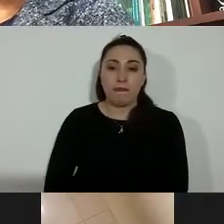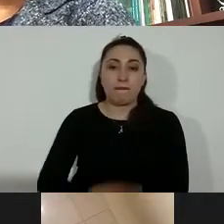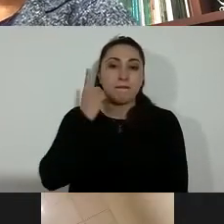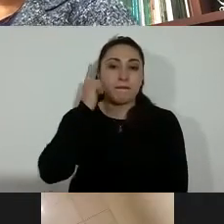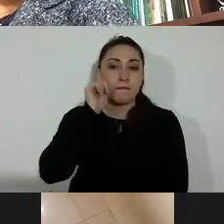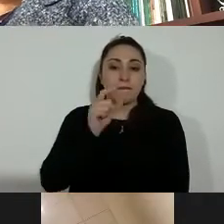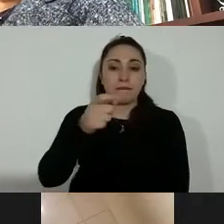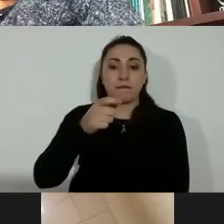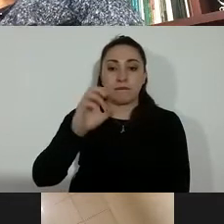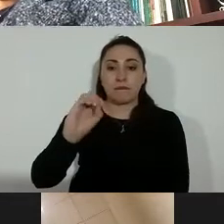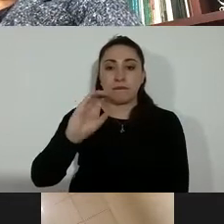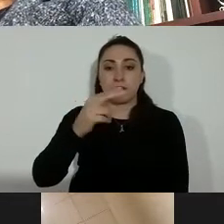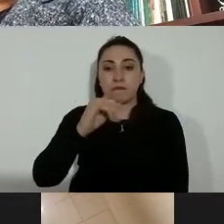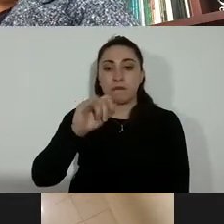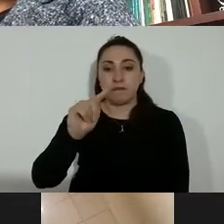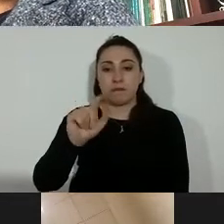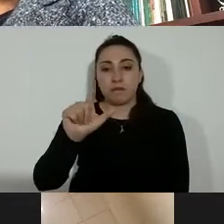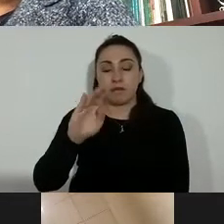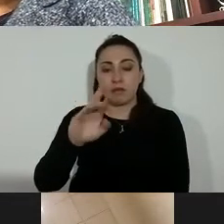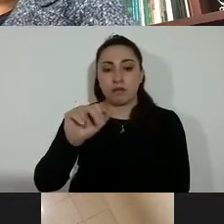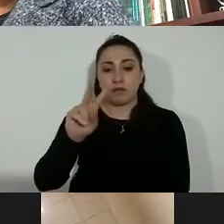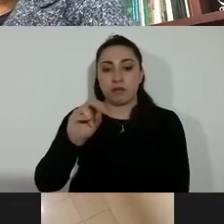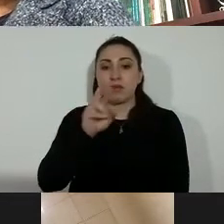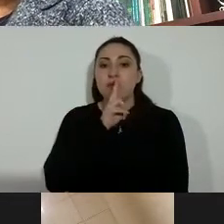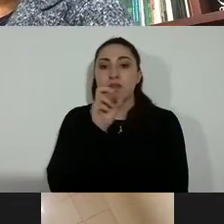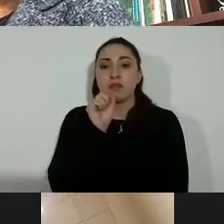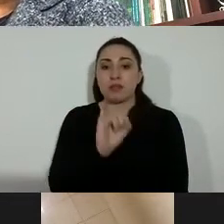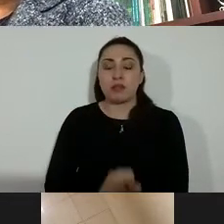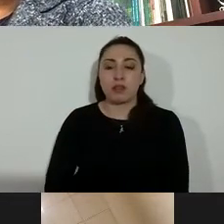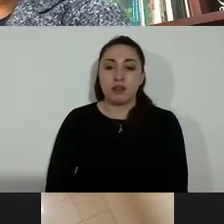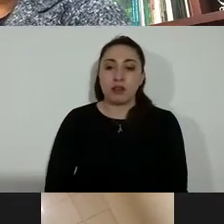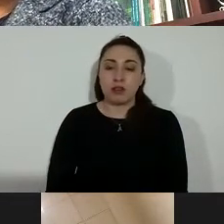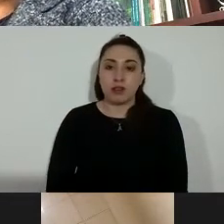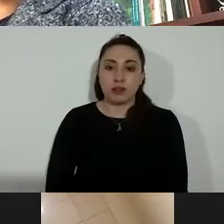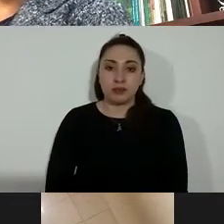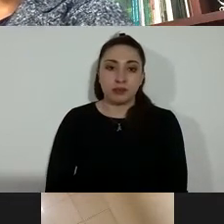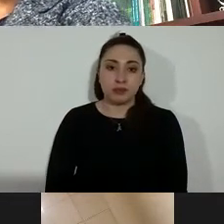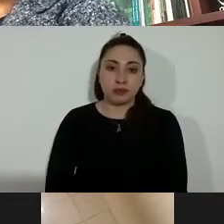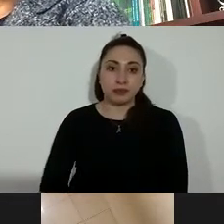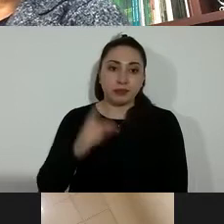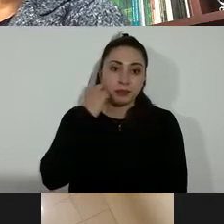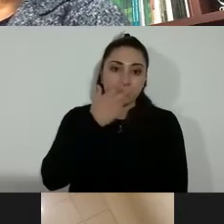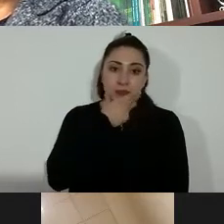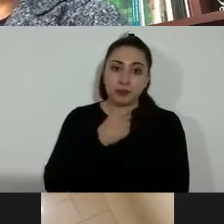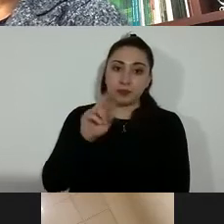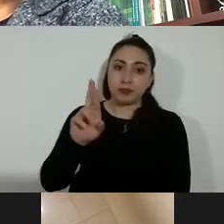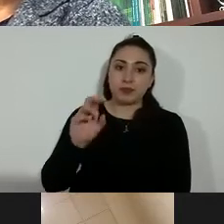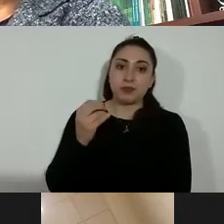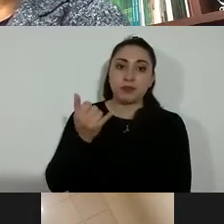Bravo Espinosa. Xochitl Bravo, a favor. Gracias, diputada. Diputado Roy Torres